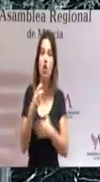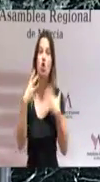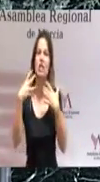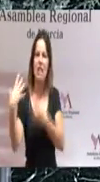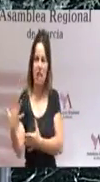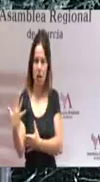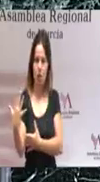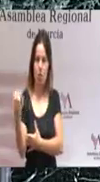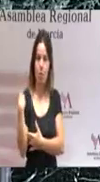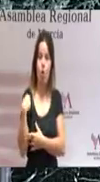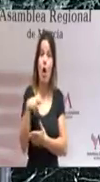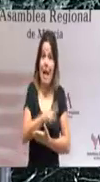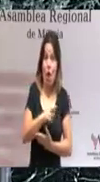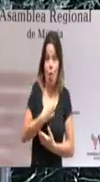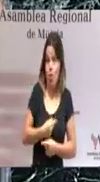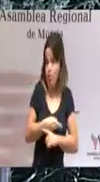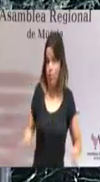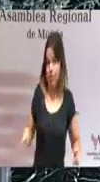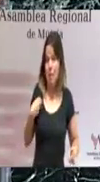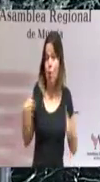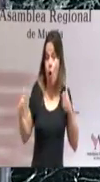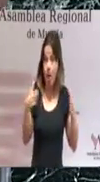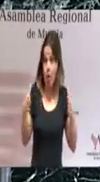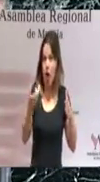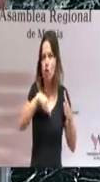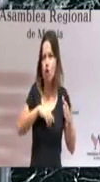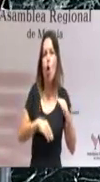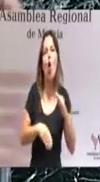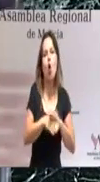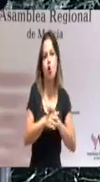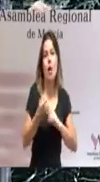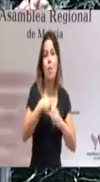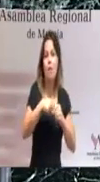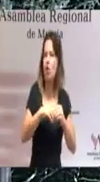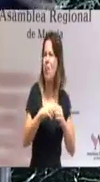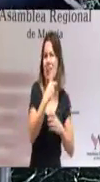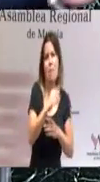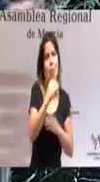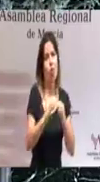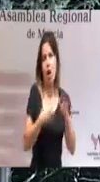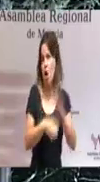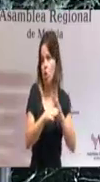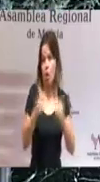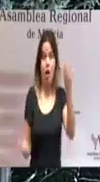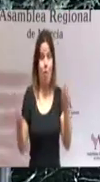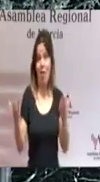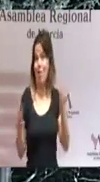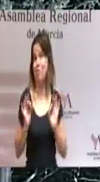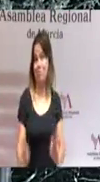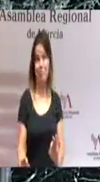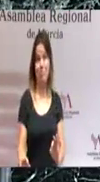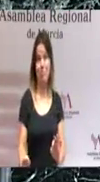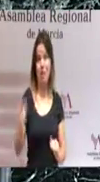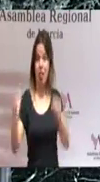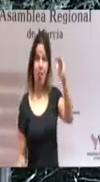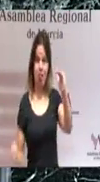7.265. En la región, sin embargo, en ese mismo periodo se ha mantenido la plantilla al 100%. Una comparación.